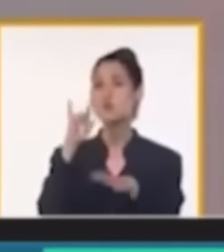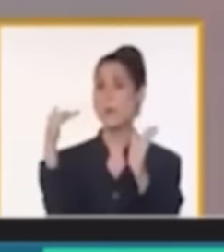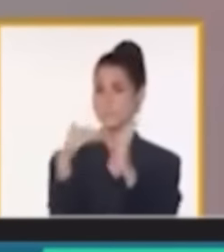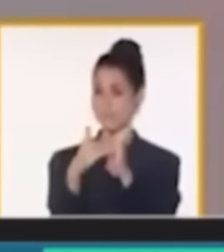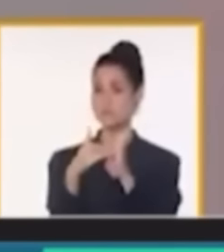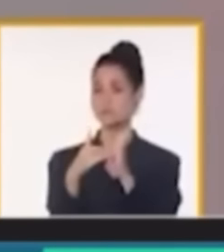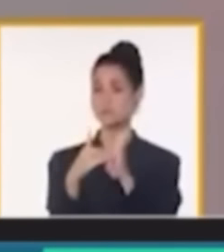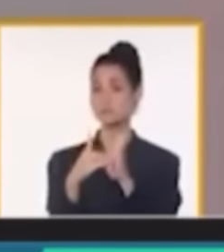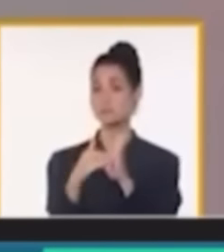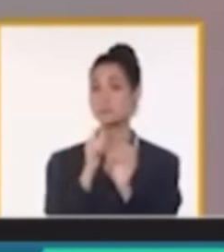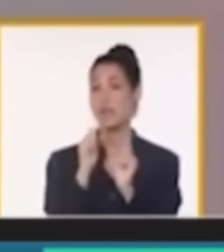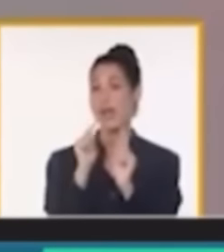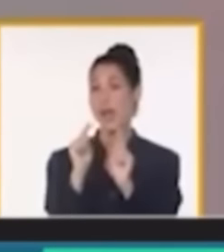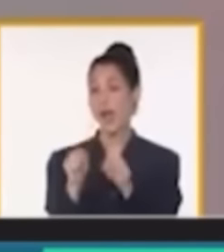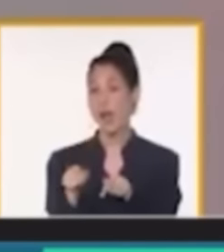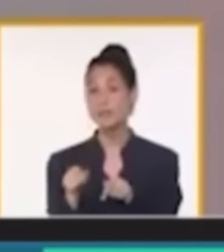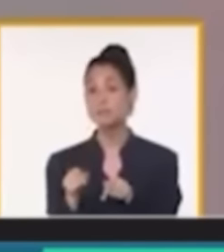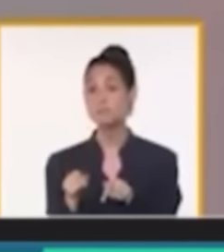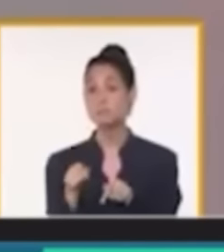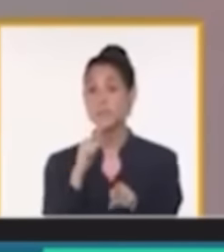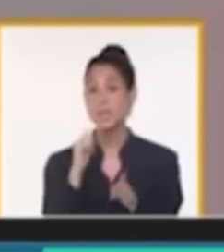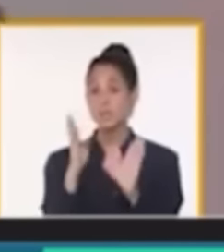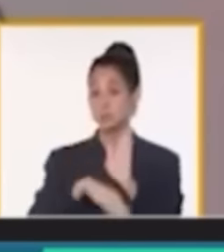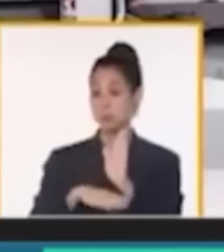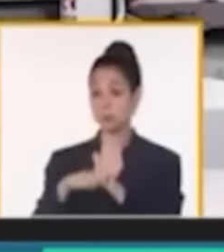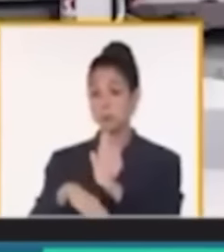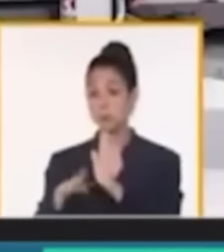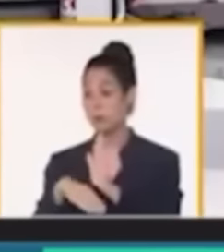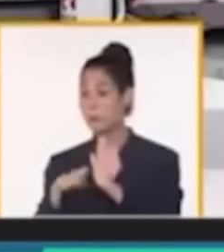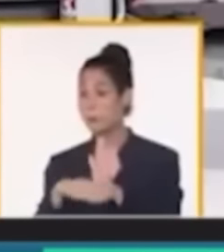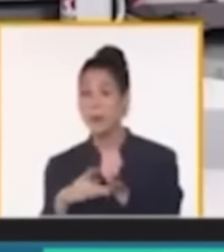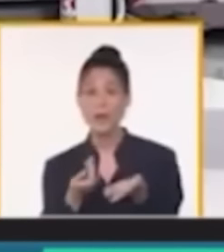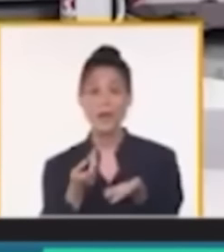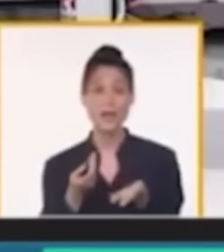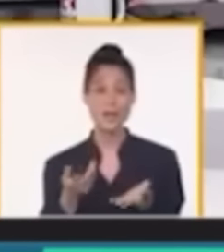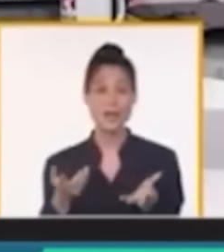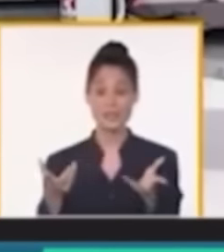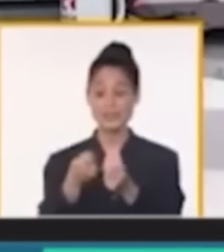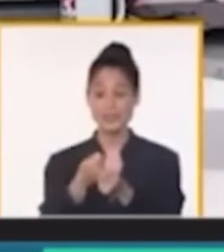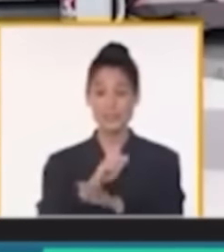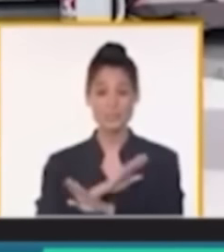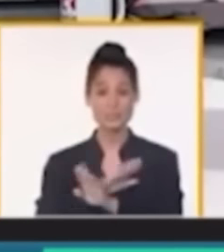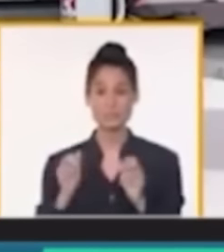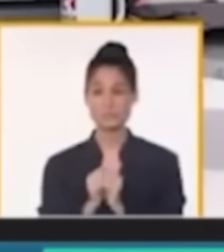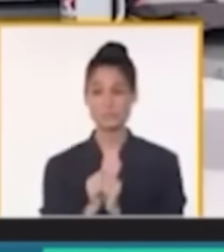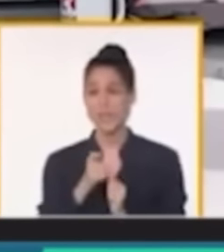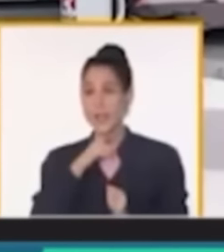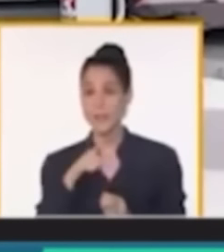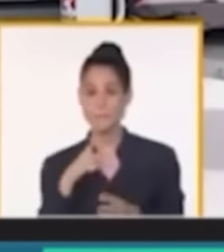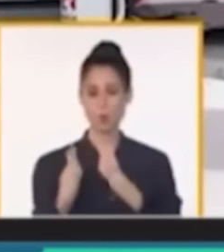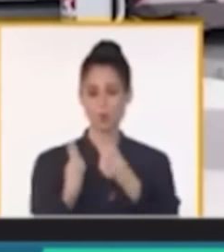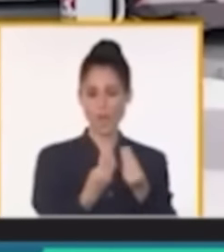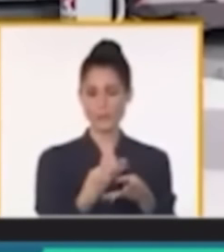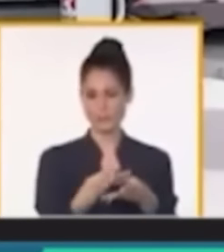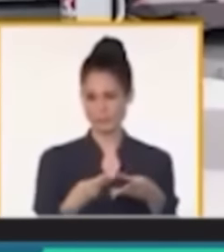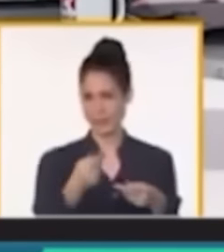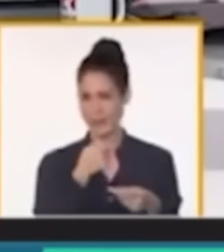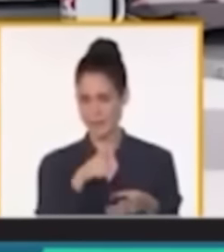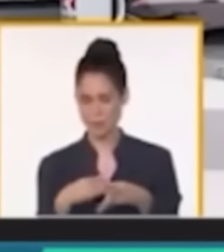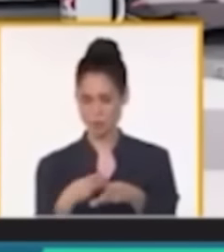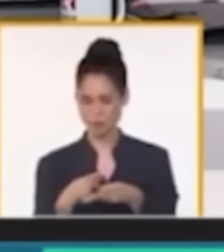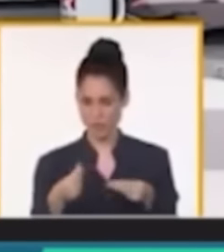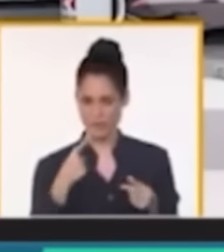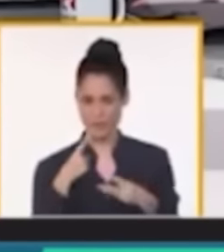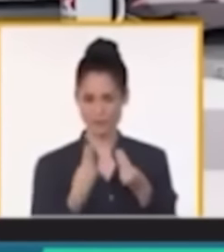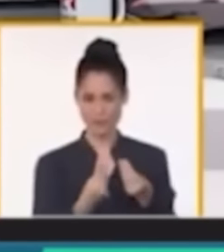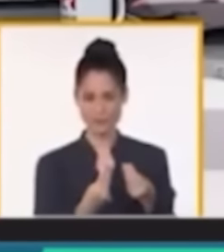queremos hacer pero si no tiene solución hay que tenir usut porque también la persona vale entregar la tierra y que no se produzca también Es verdad que no que tal vez